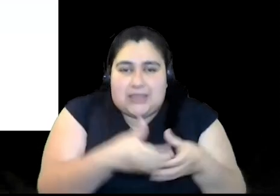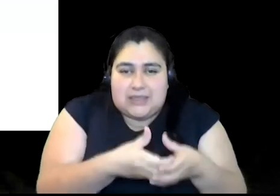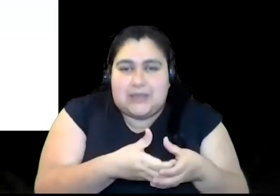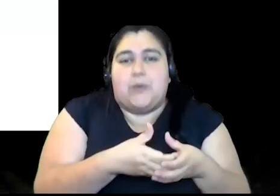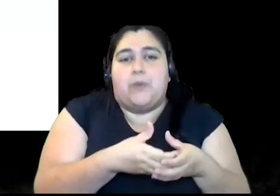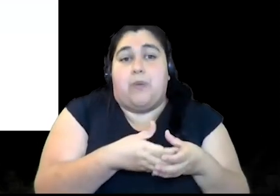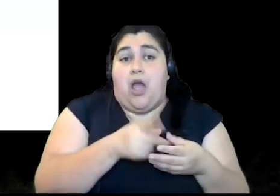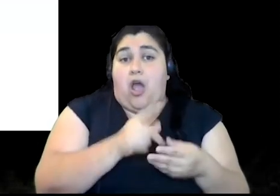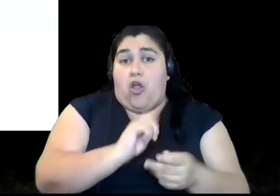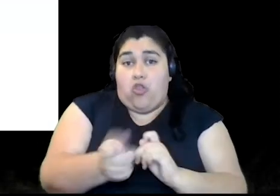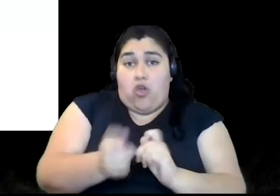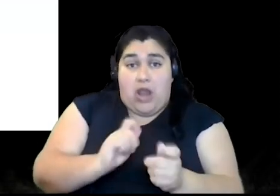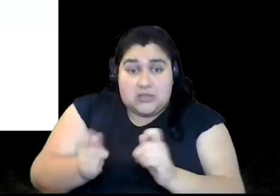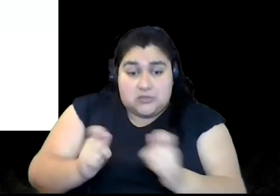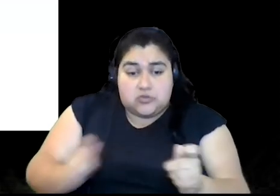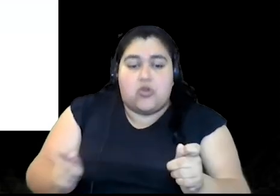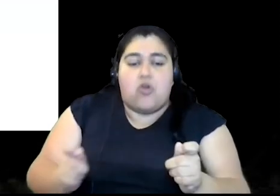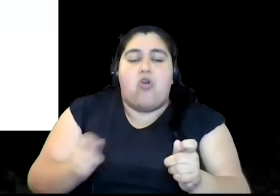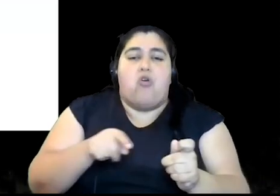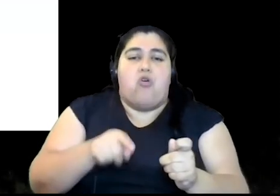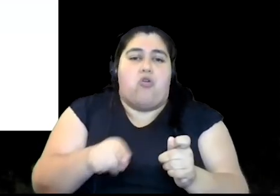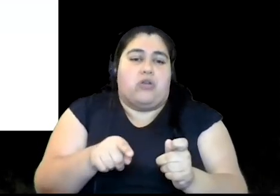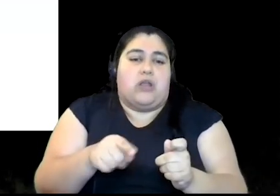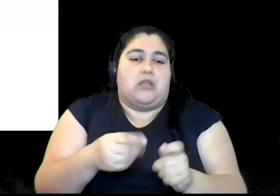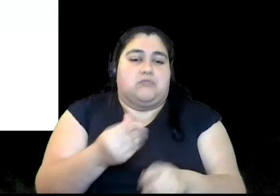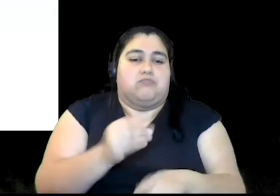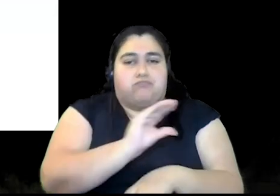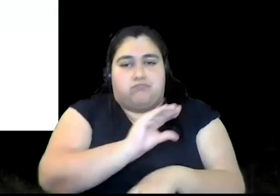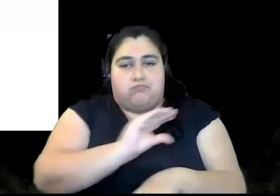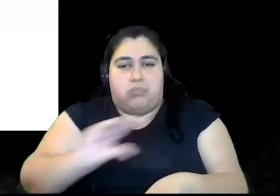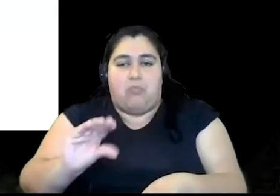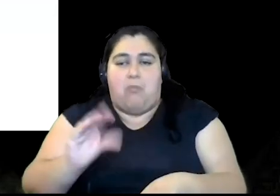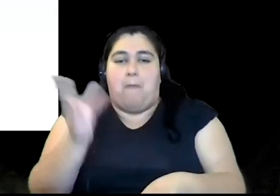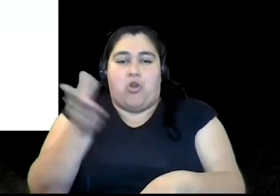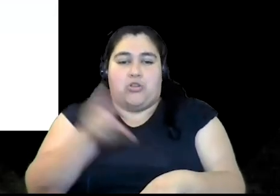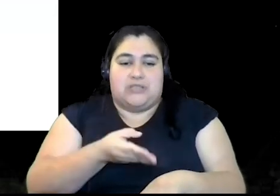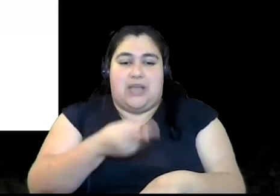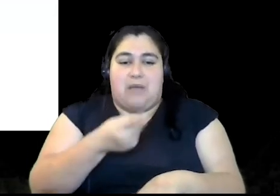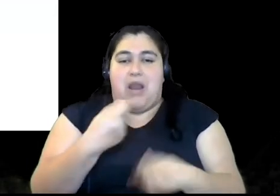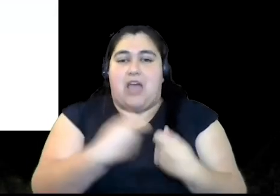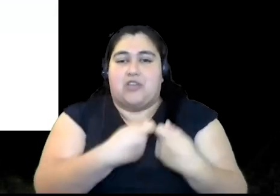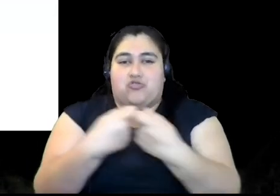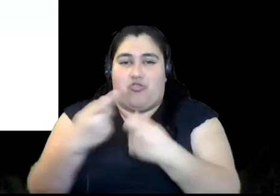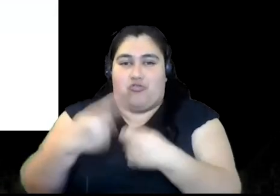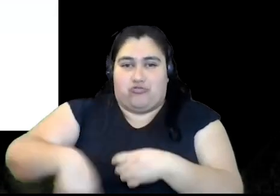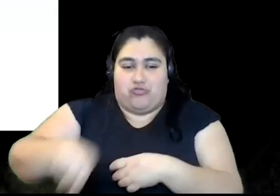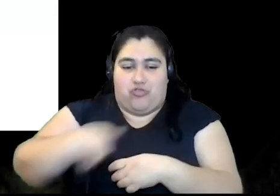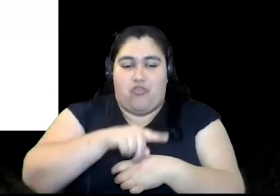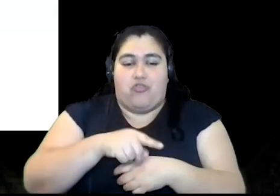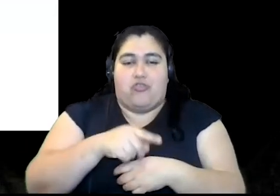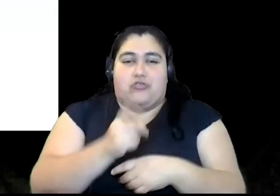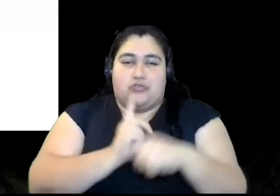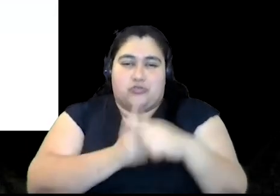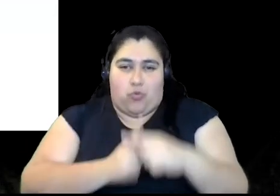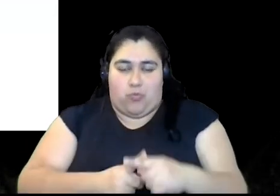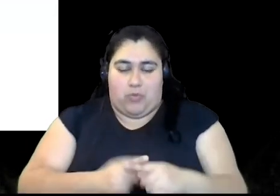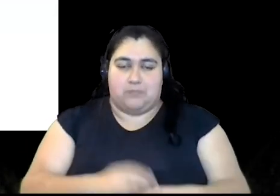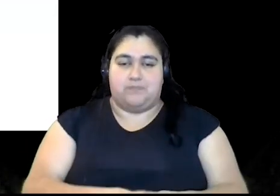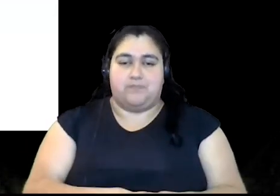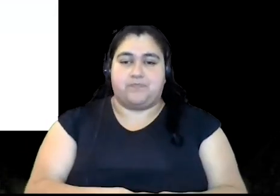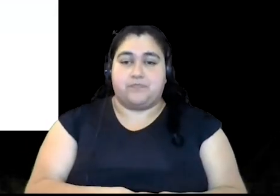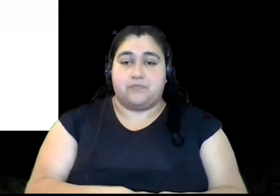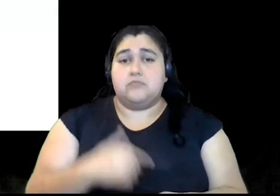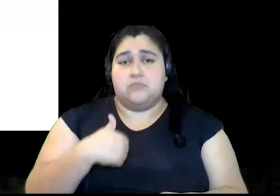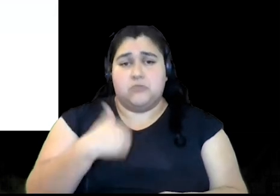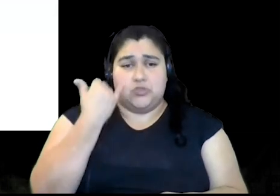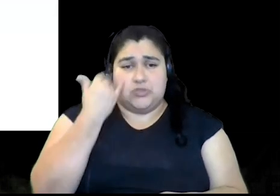las donaciones también se asigna en forma proporcional para que cada socio la compute. Yo ya les comenté